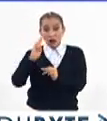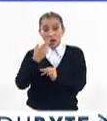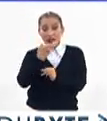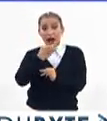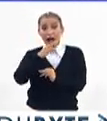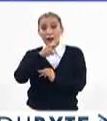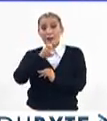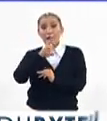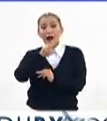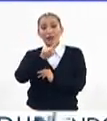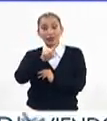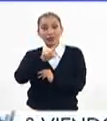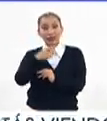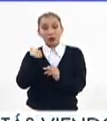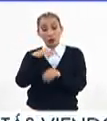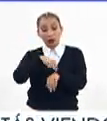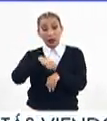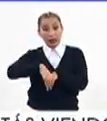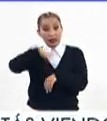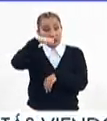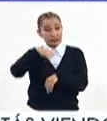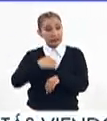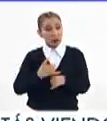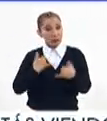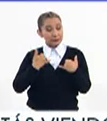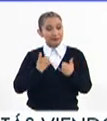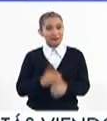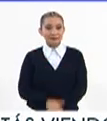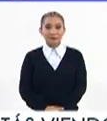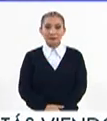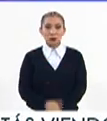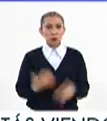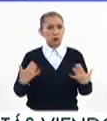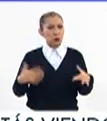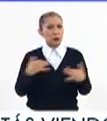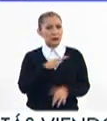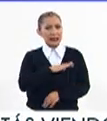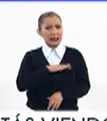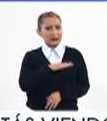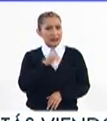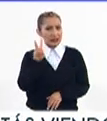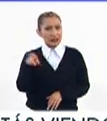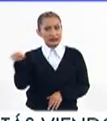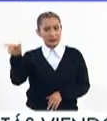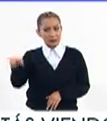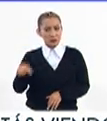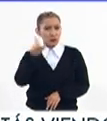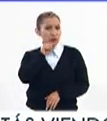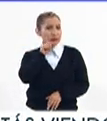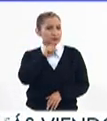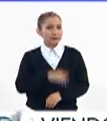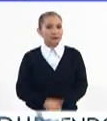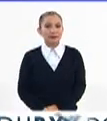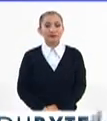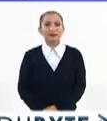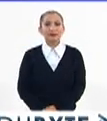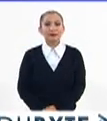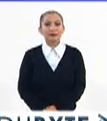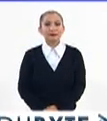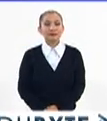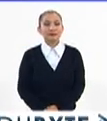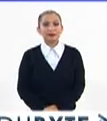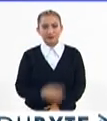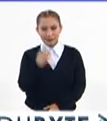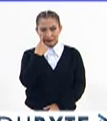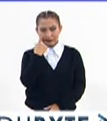Universidad de Harvard a tan corta edad. No, pues felicidades, ¿no?, para esta muchacha.